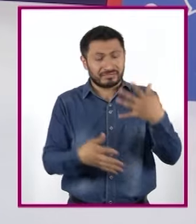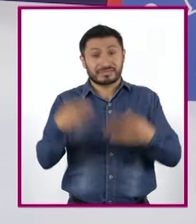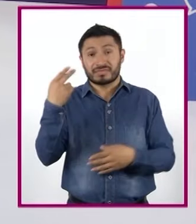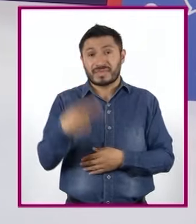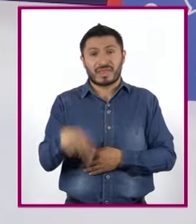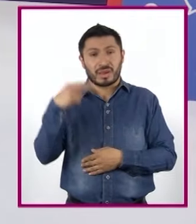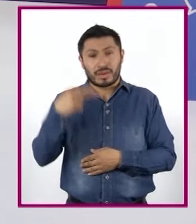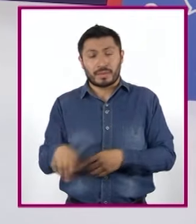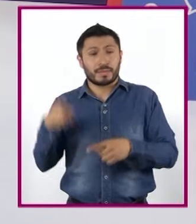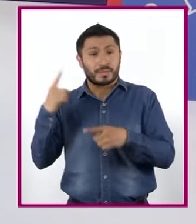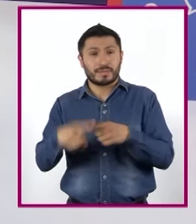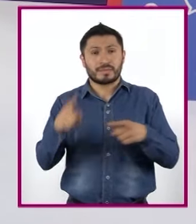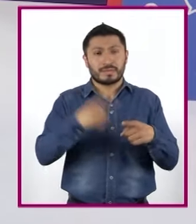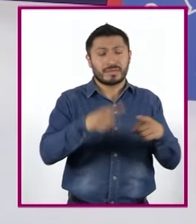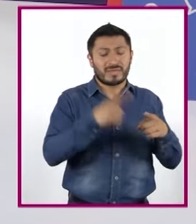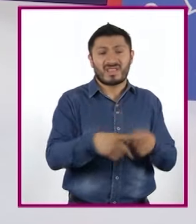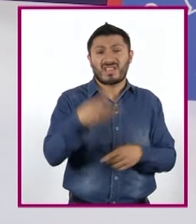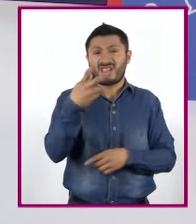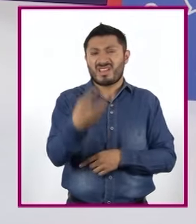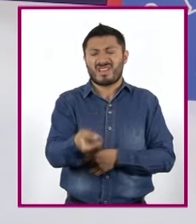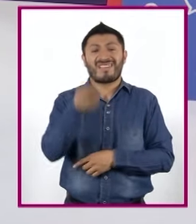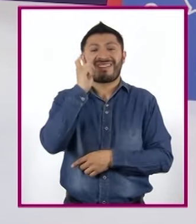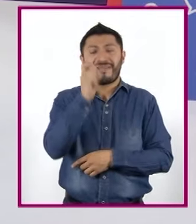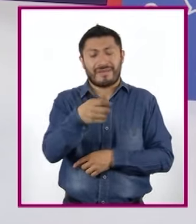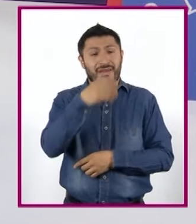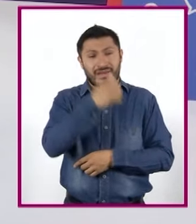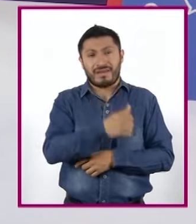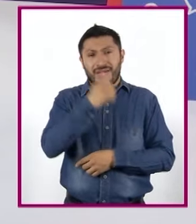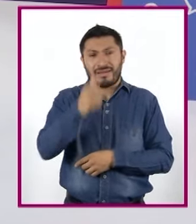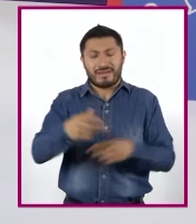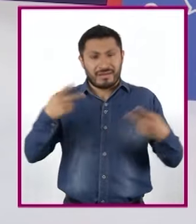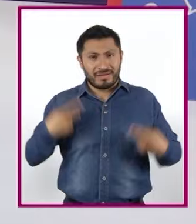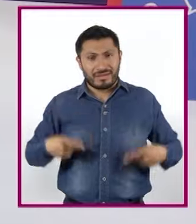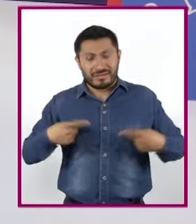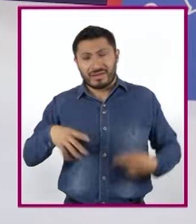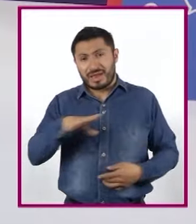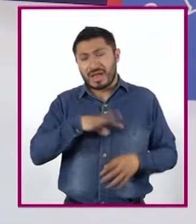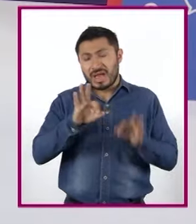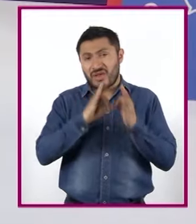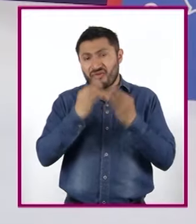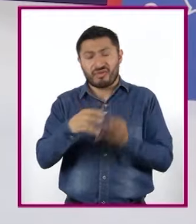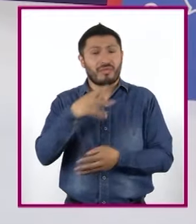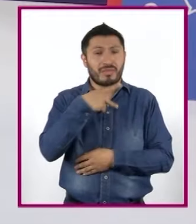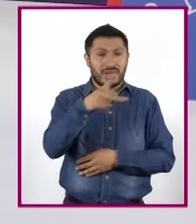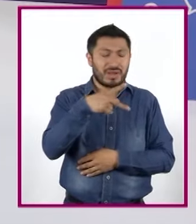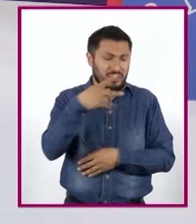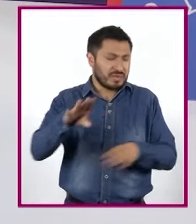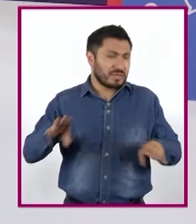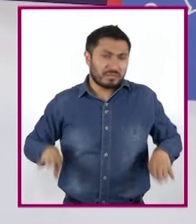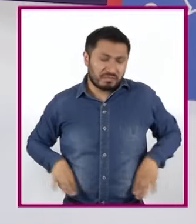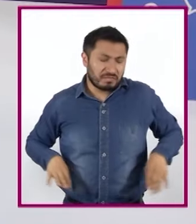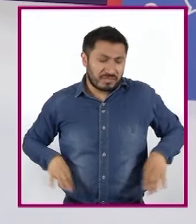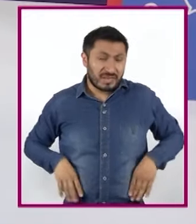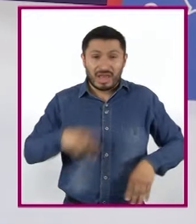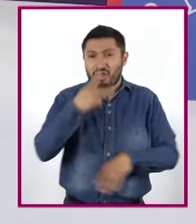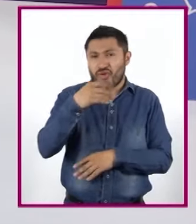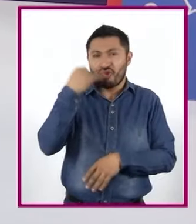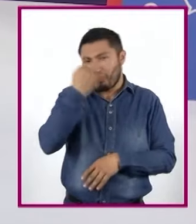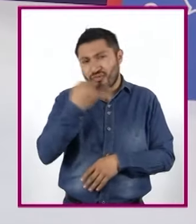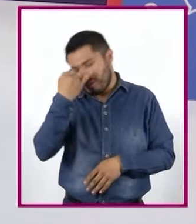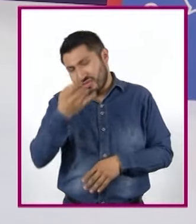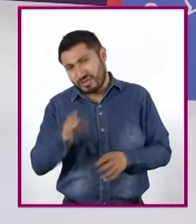nombres distintos. Y eso es porque cada cual tiene su propia forma de nombrar, es decir, su propio